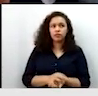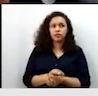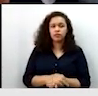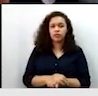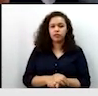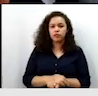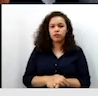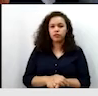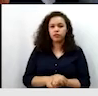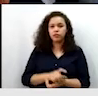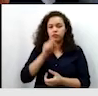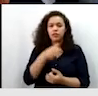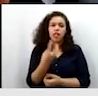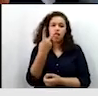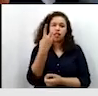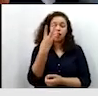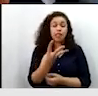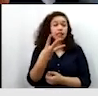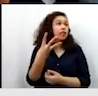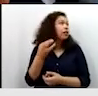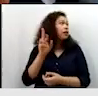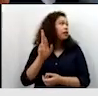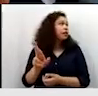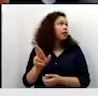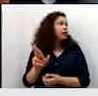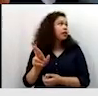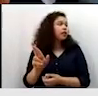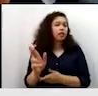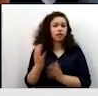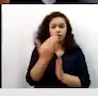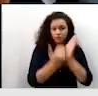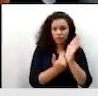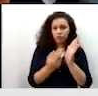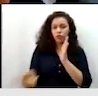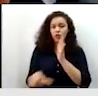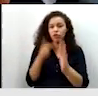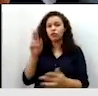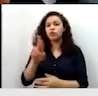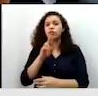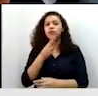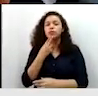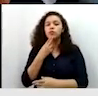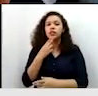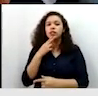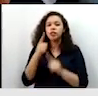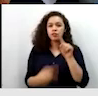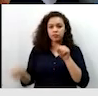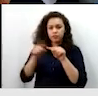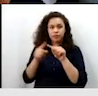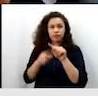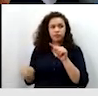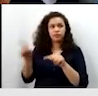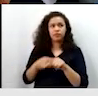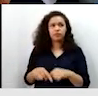Y las 3 R's, reducir, reutilizar y reciclar. Esas son las 3 R's.